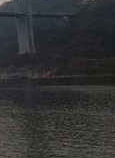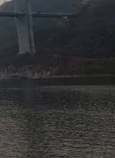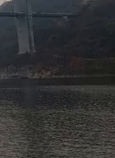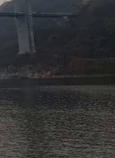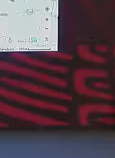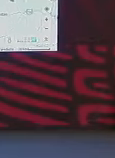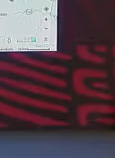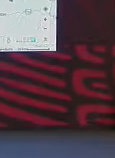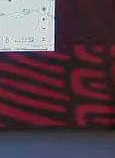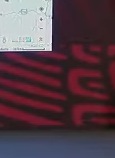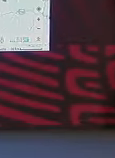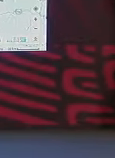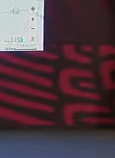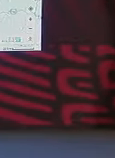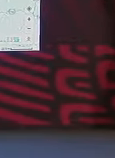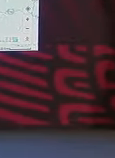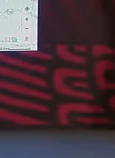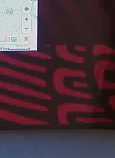Entonces,